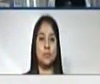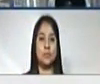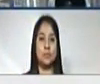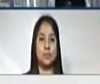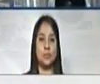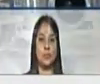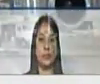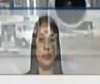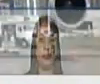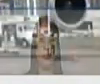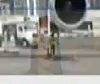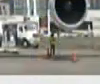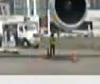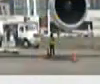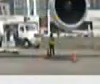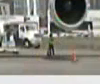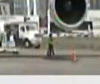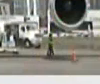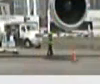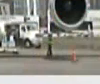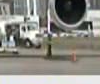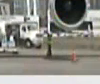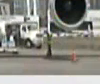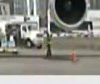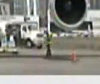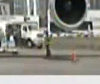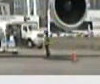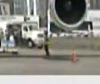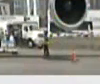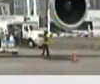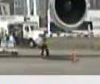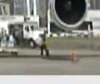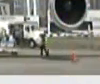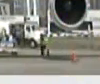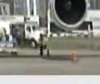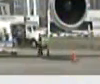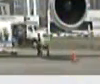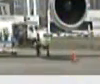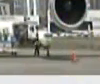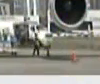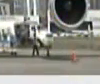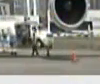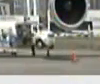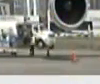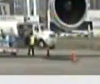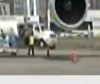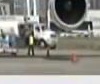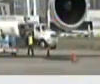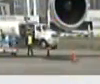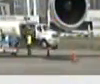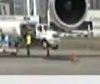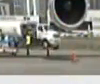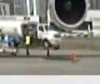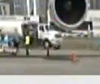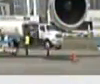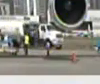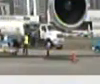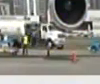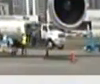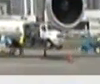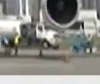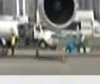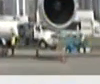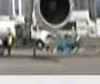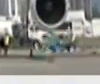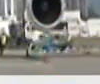esto, pero si hablamos de educación no estábamos preparados ni los maestros ni los estudiantes para migrar únicamente a una